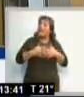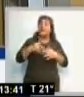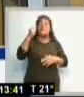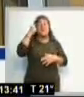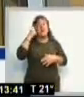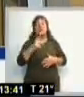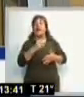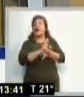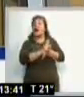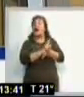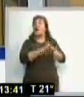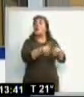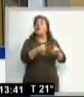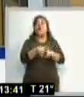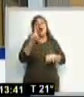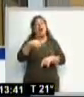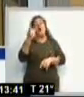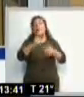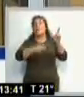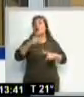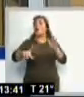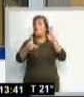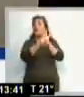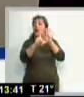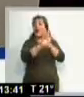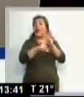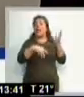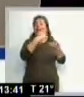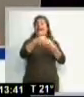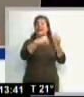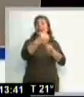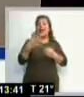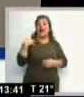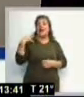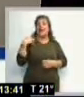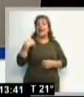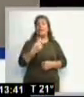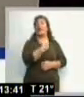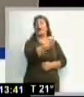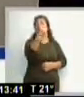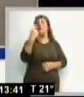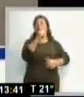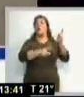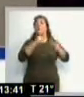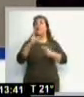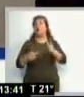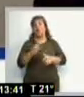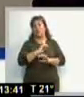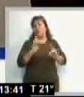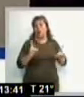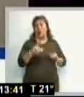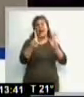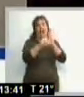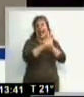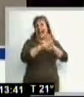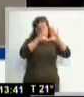en condiciones como se están poniendo todo y que es una ley para, en general, no vamos a tener una ley para cada puestero ni para cada locatario que está ahí. Acá todo